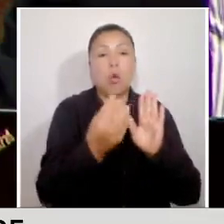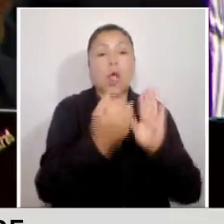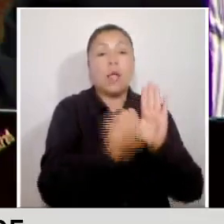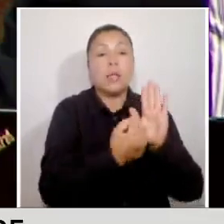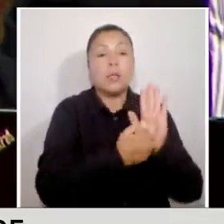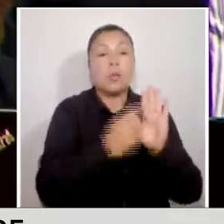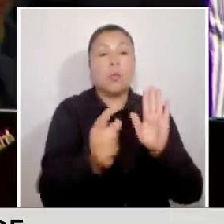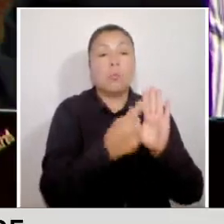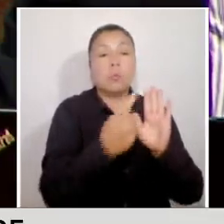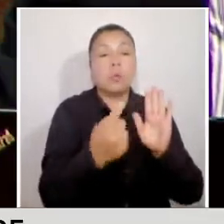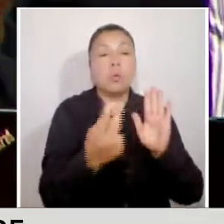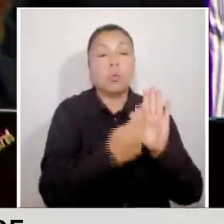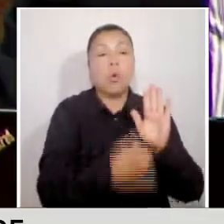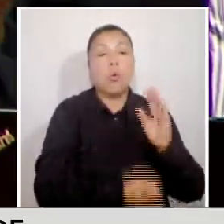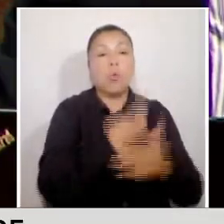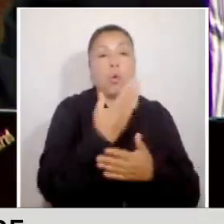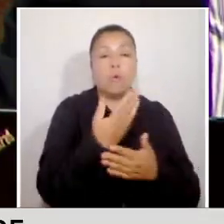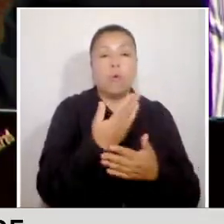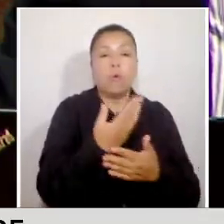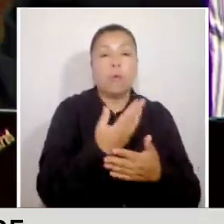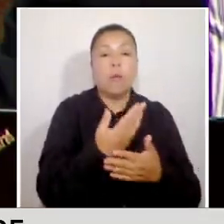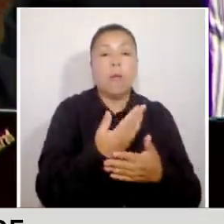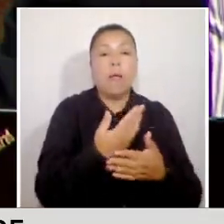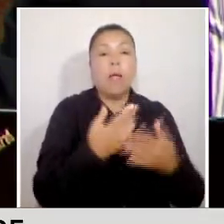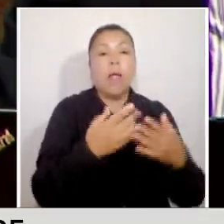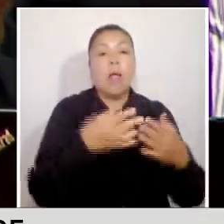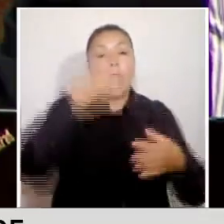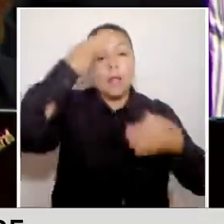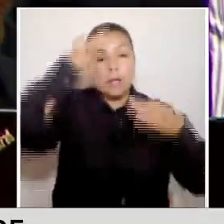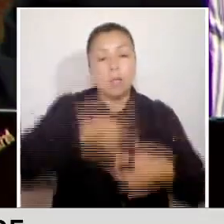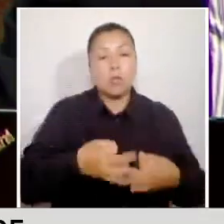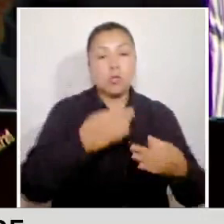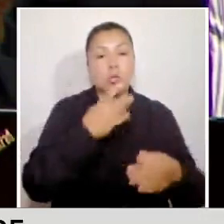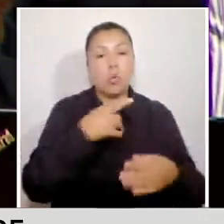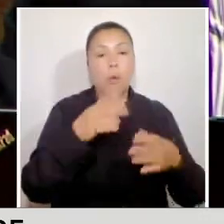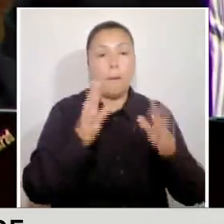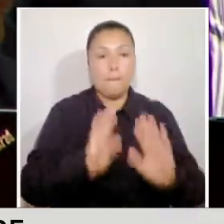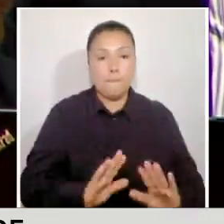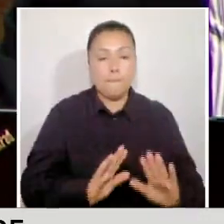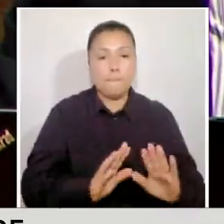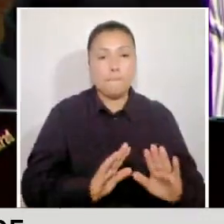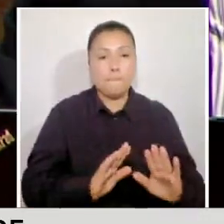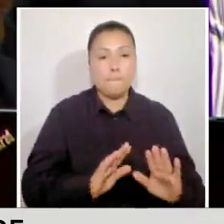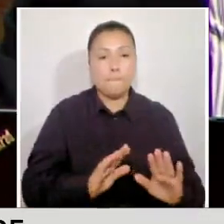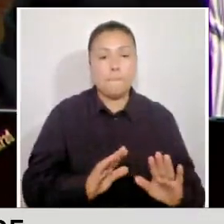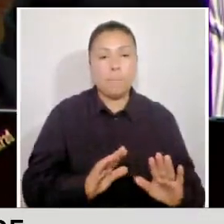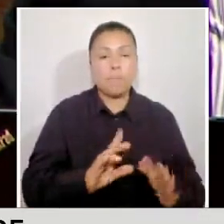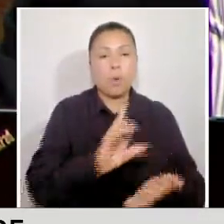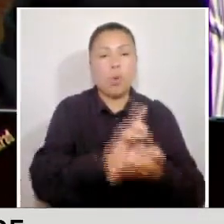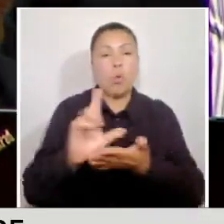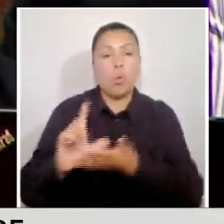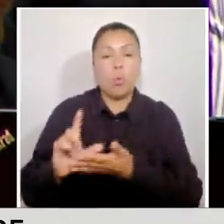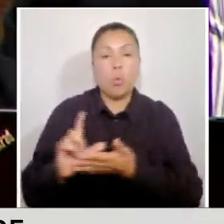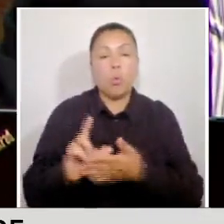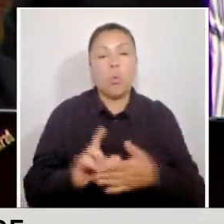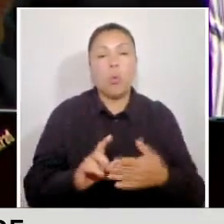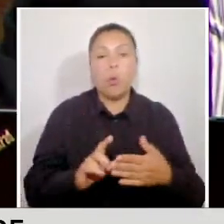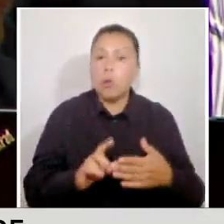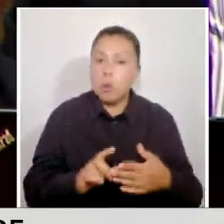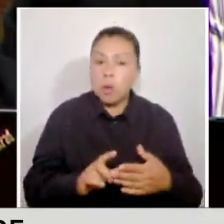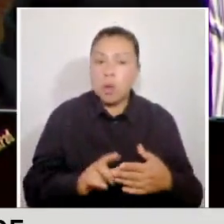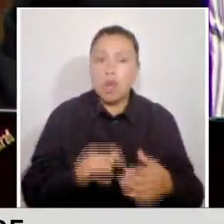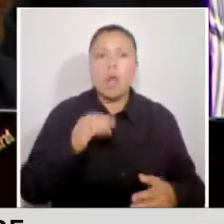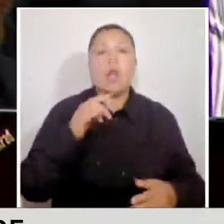y tercero nuevo la resolución que ordenare mantuviera lugar o revocare la internación